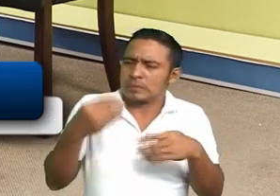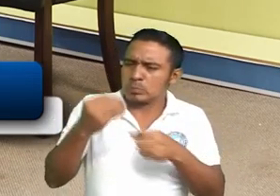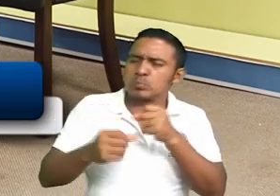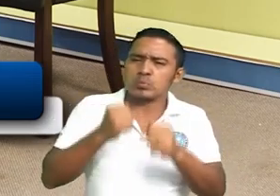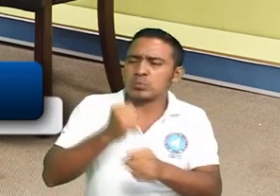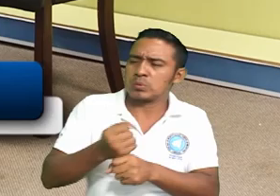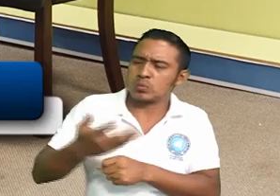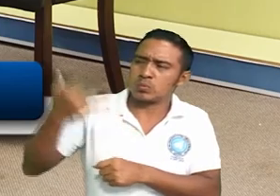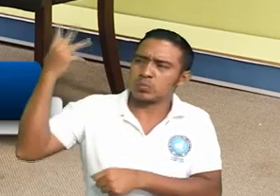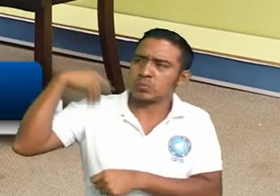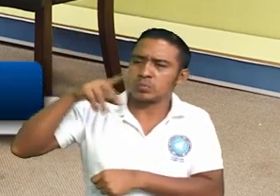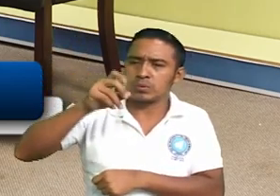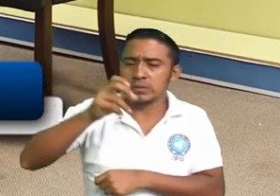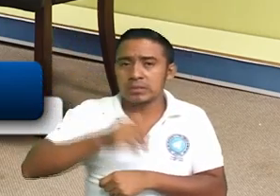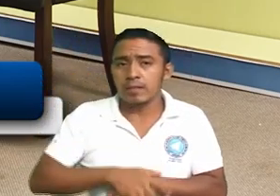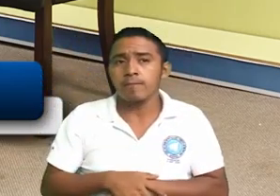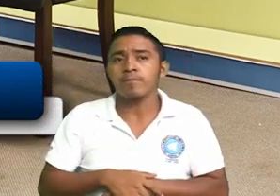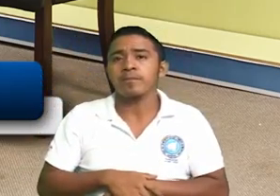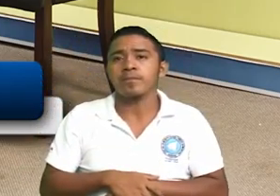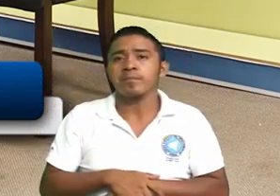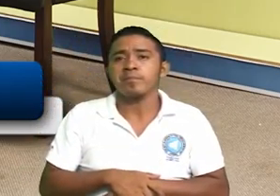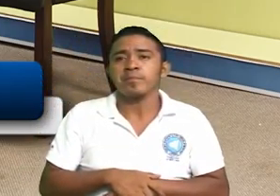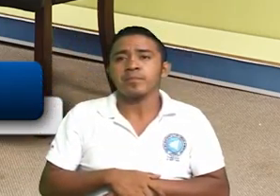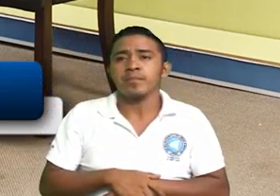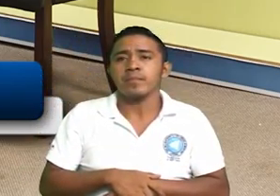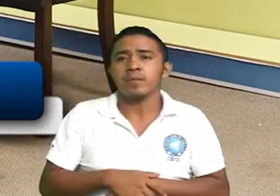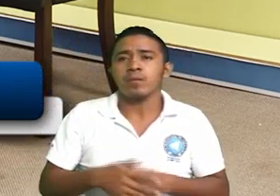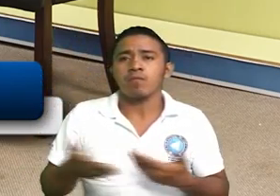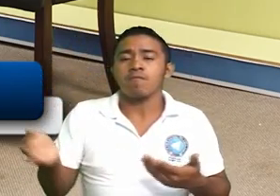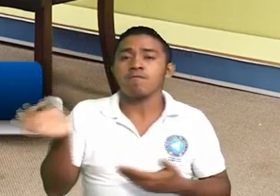La posición adecuada que uno tiene que